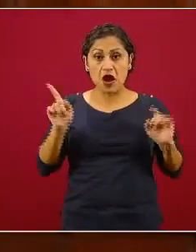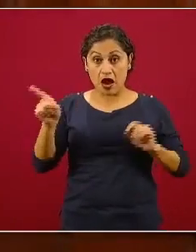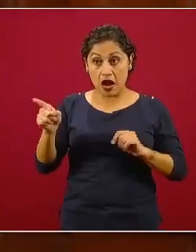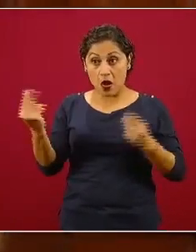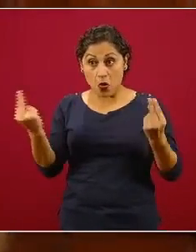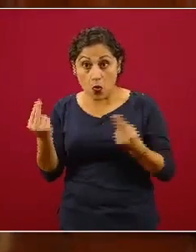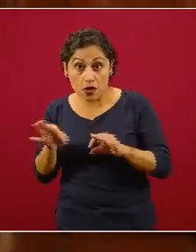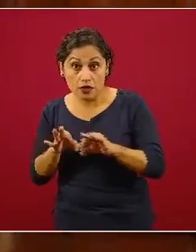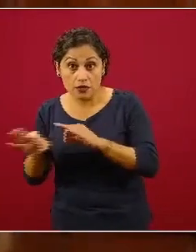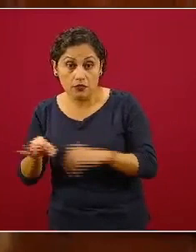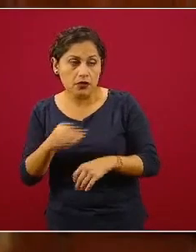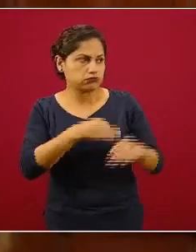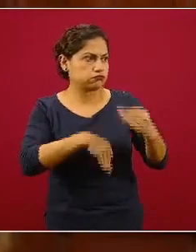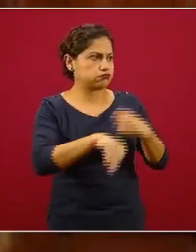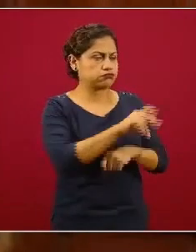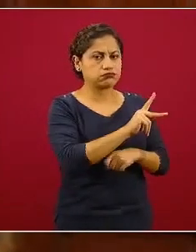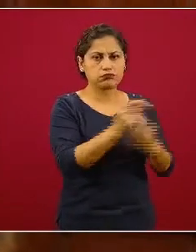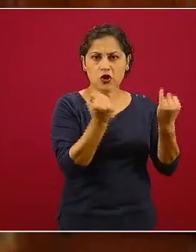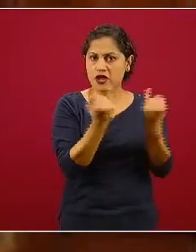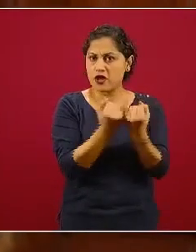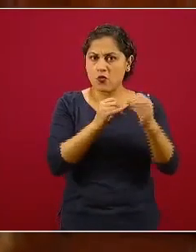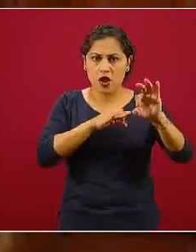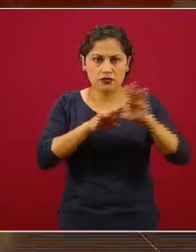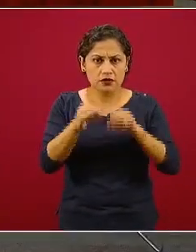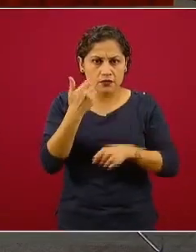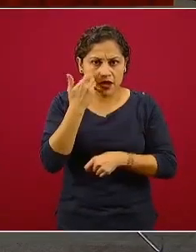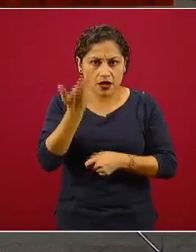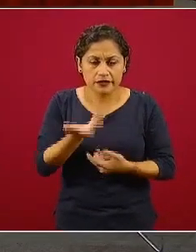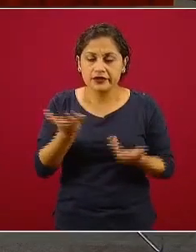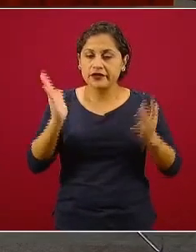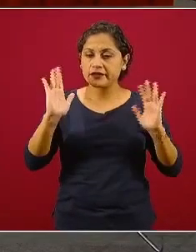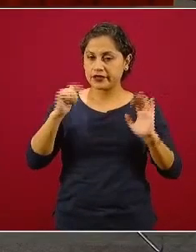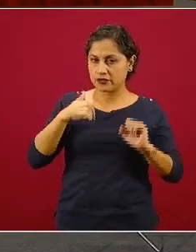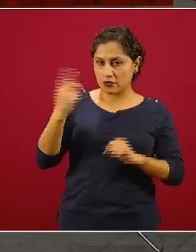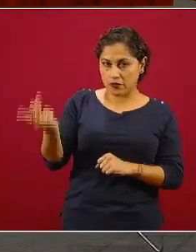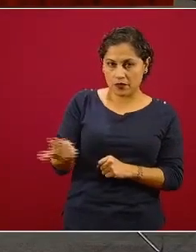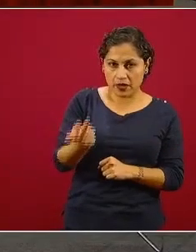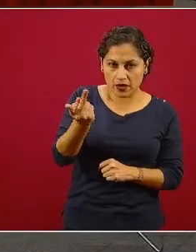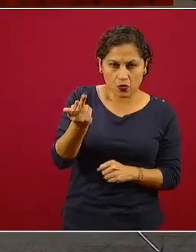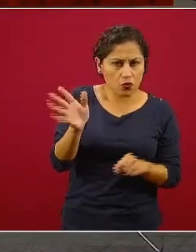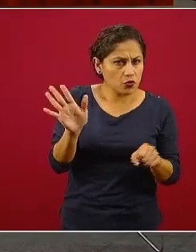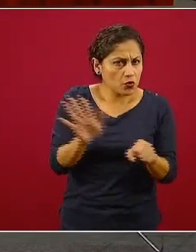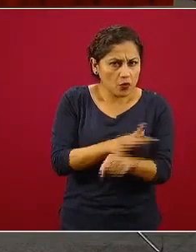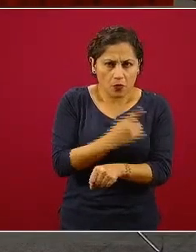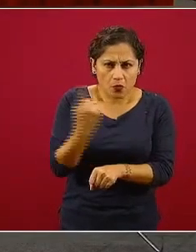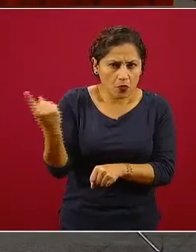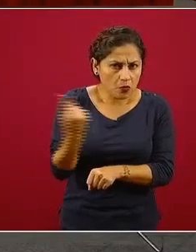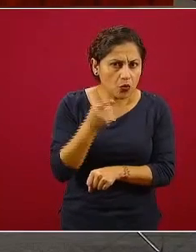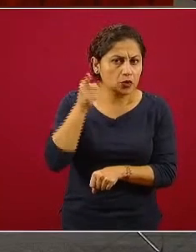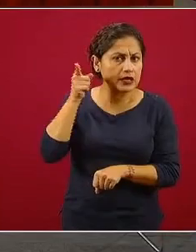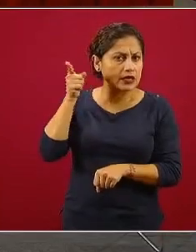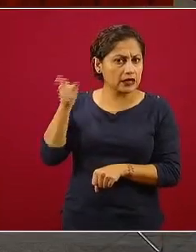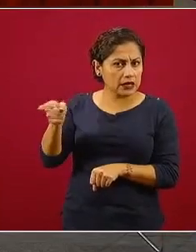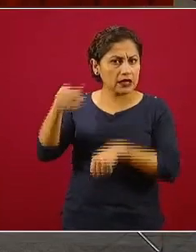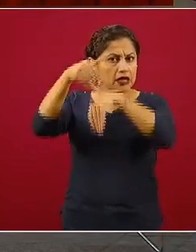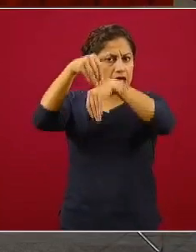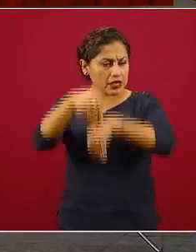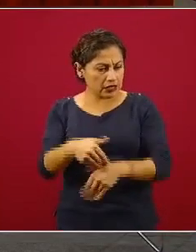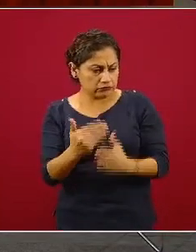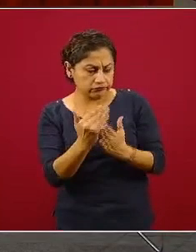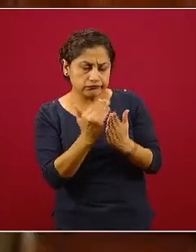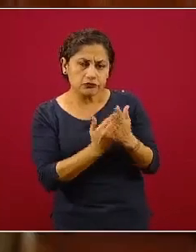trabajar. Entonces sí me gustaría saber bajo qué conceptos estaría restringido el presidente en estas